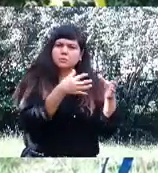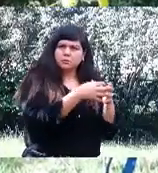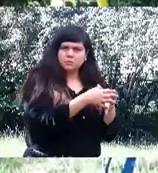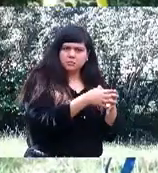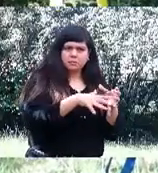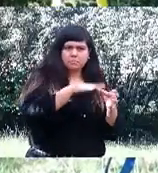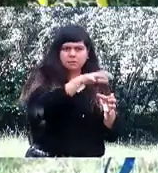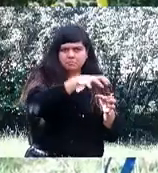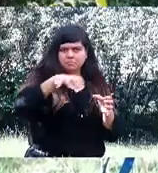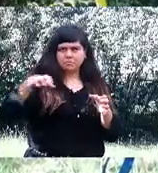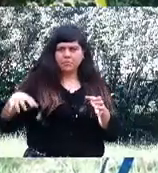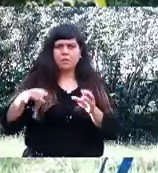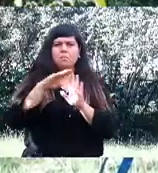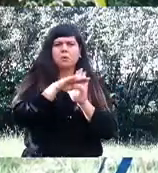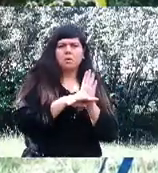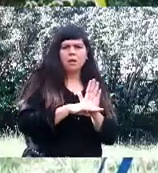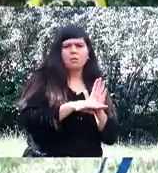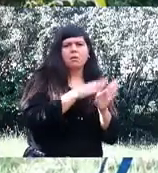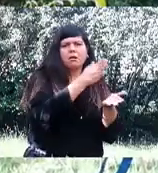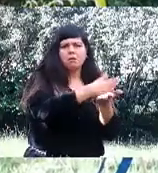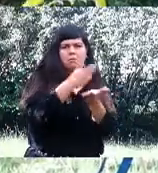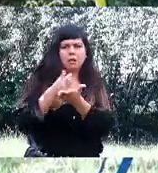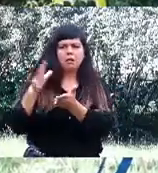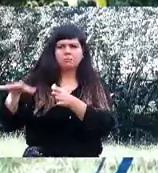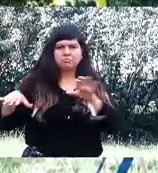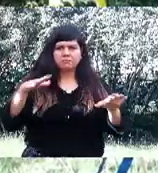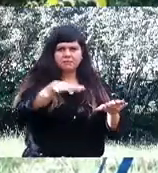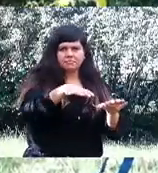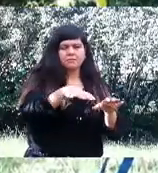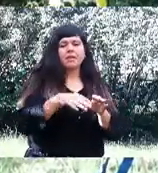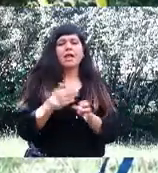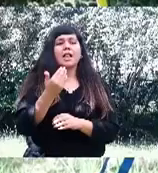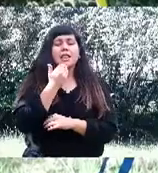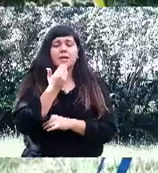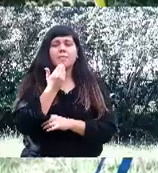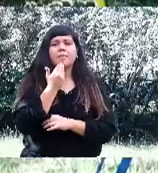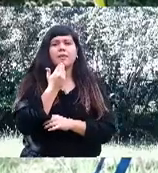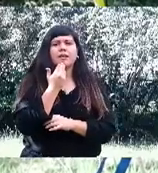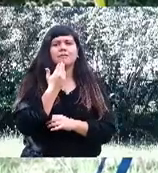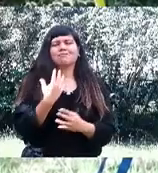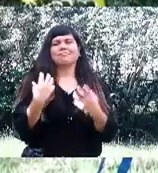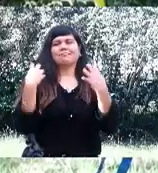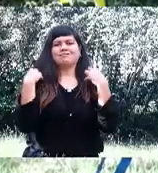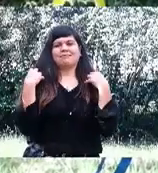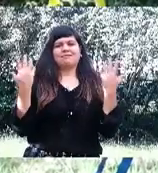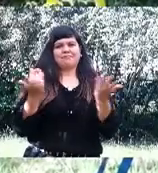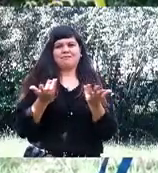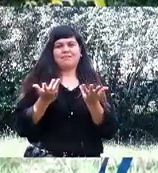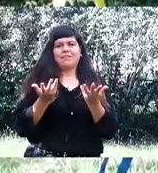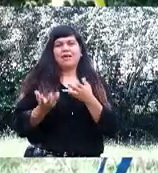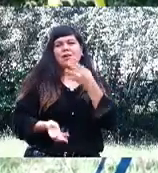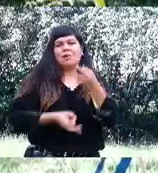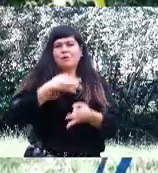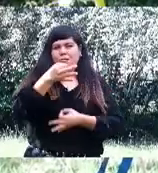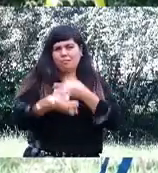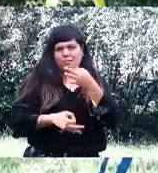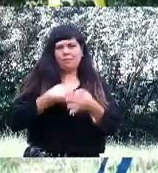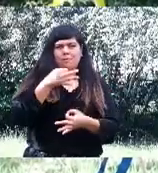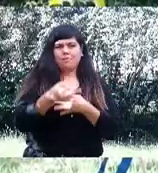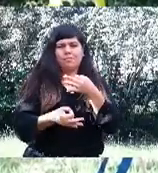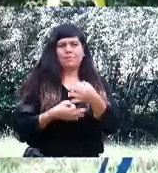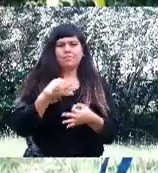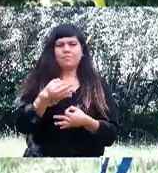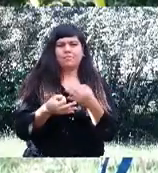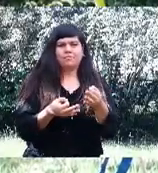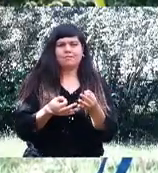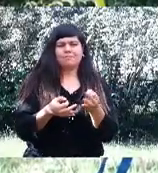áreas de los programas de las escuelas eh pero también me toca eh mencionar un poco lo que lo lo que